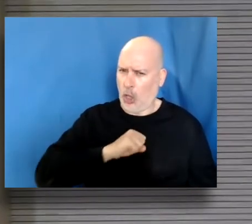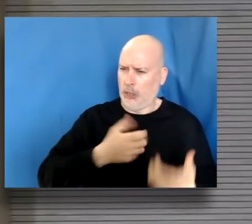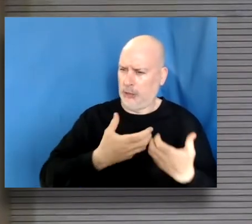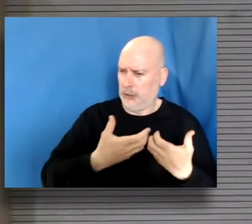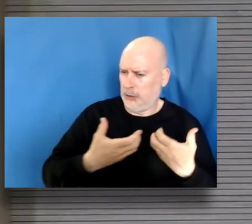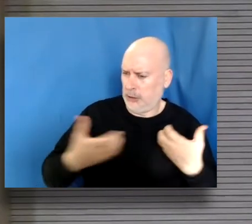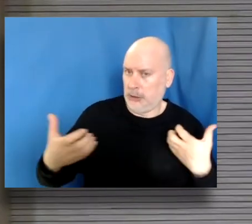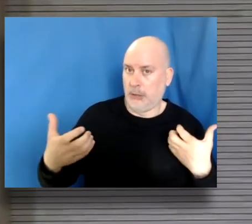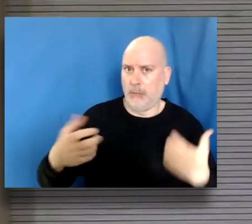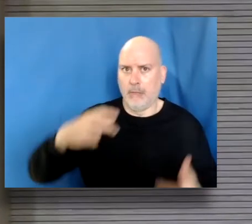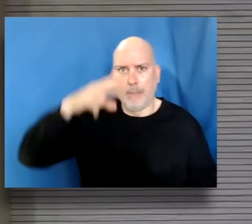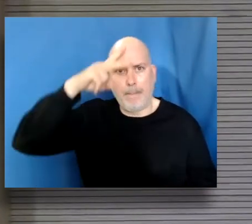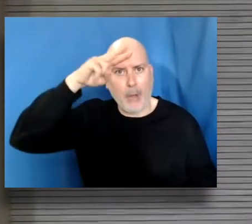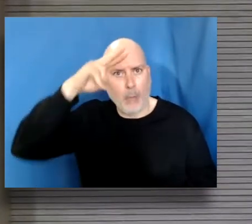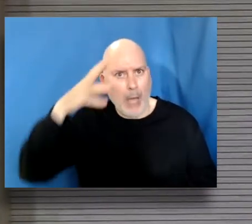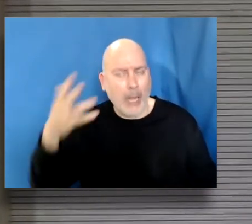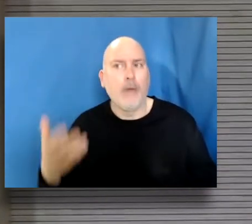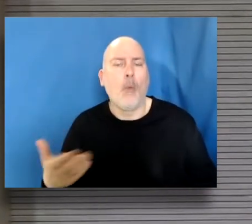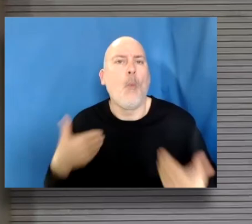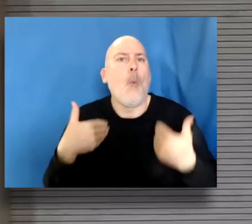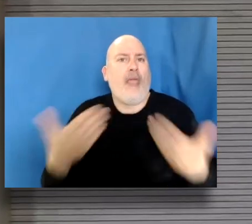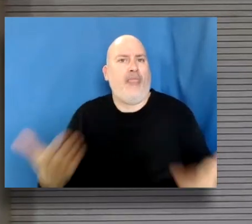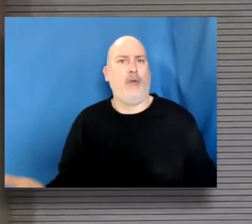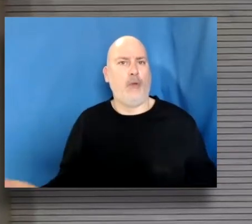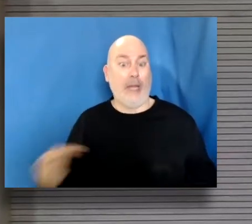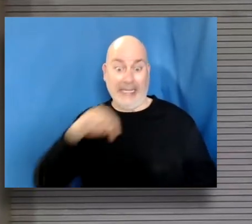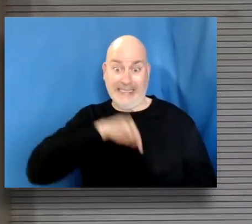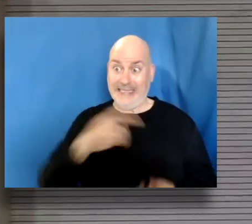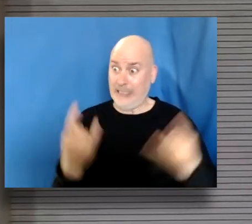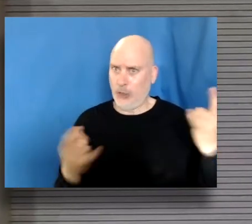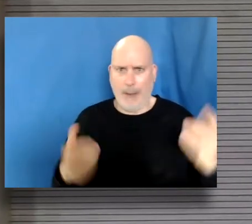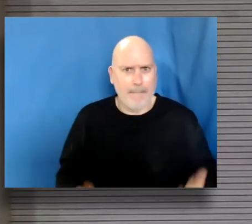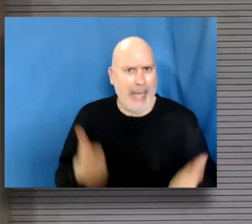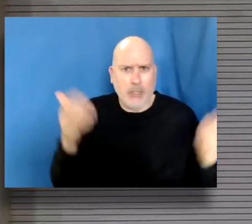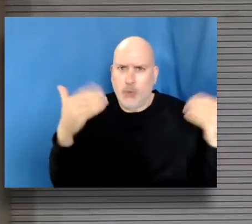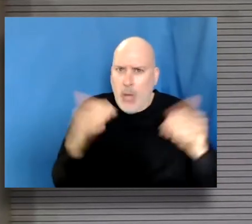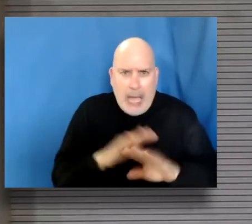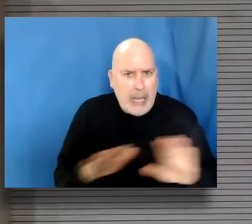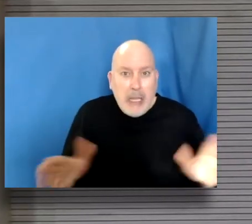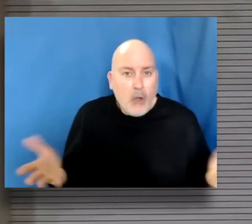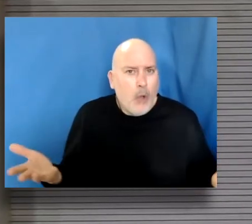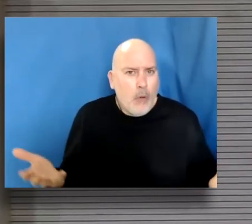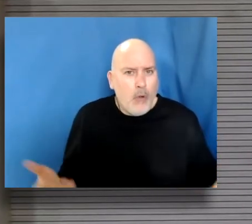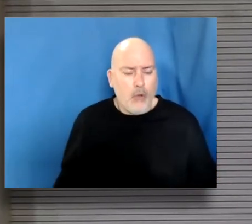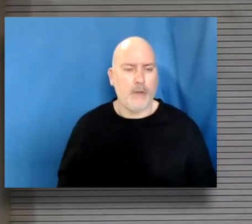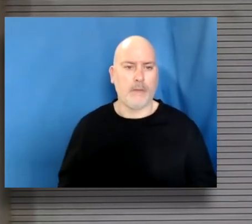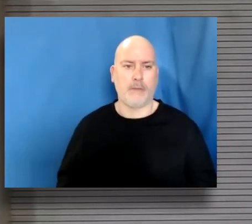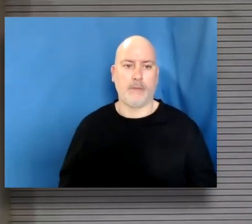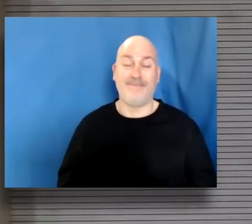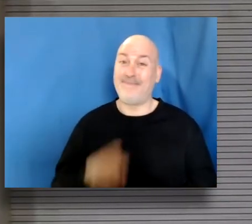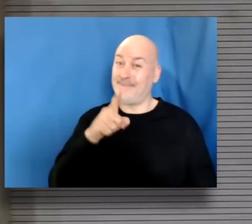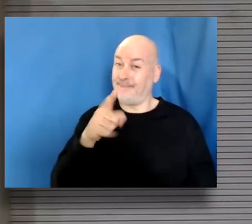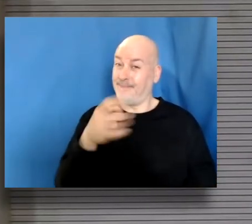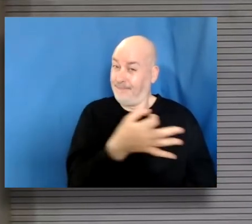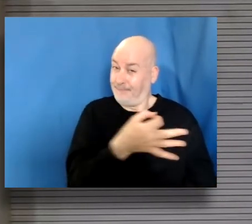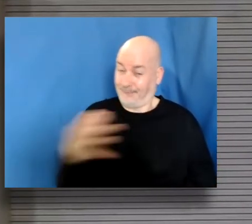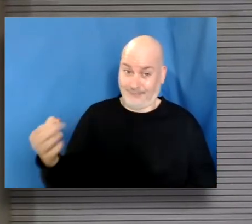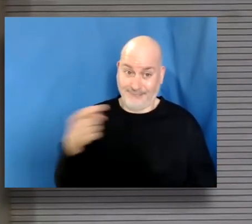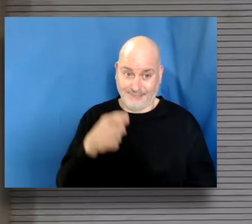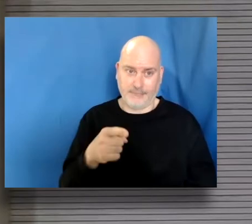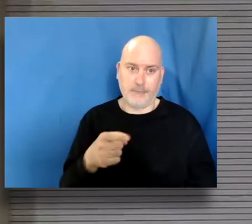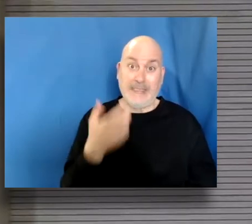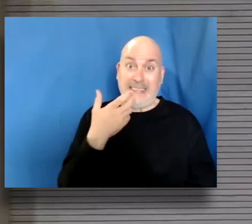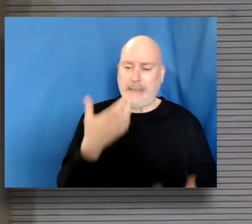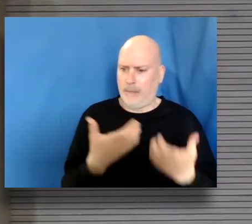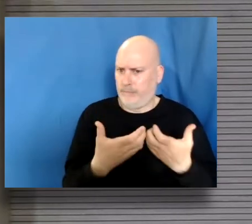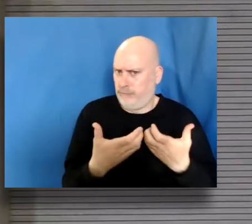para preocuparse, aunque no tenga otro signo o síntoma? En principio, si no hay, lo ideal sería que si lleva